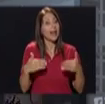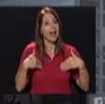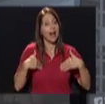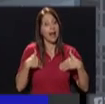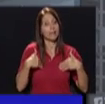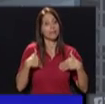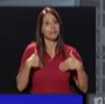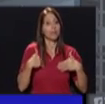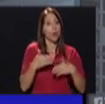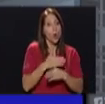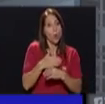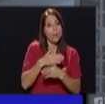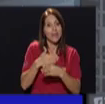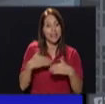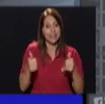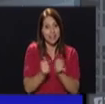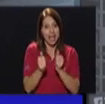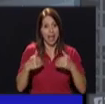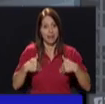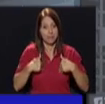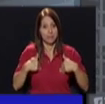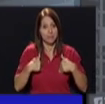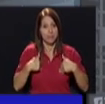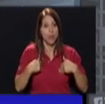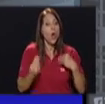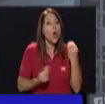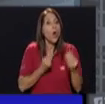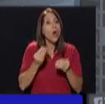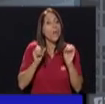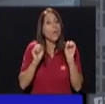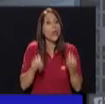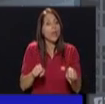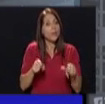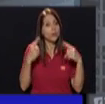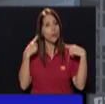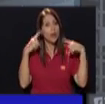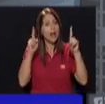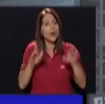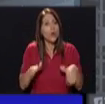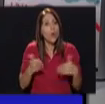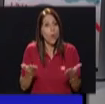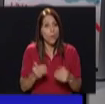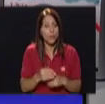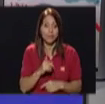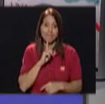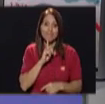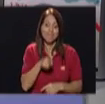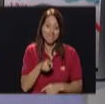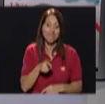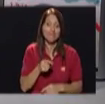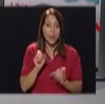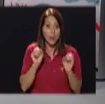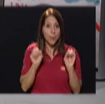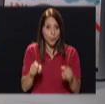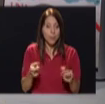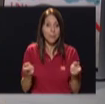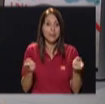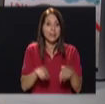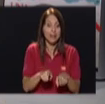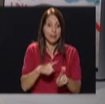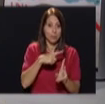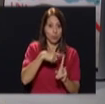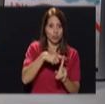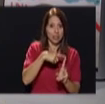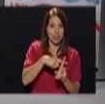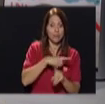Fomentar la convivencia. ¿Qué podemos hacer para lograr esto? Porque sí, definitivamente es una interacción importante, puede